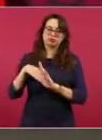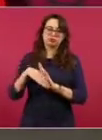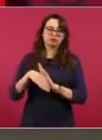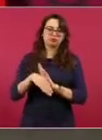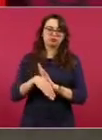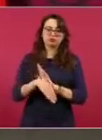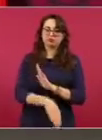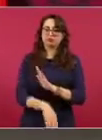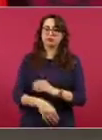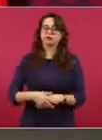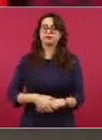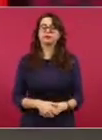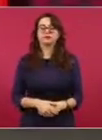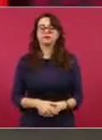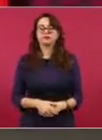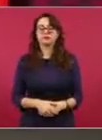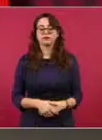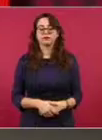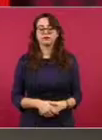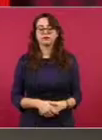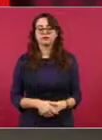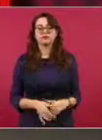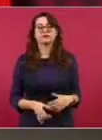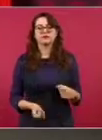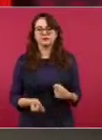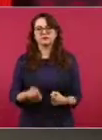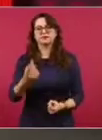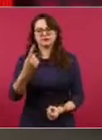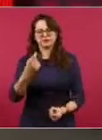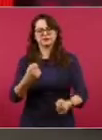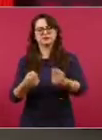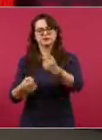con honrosas excepciones, pero la verdad,